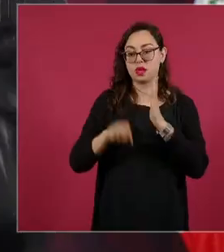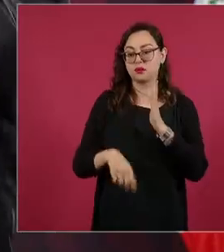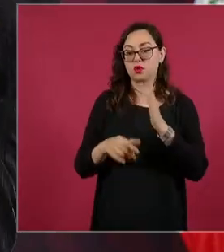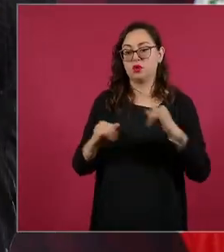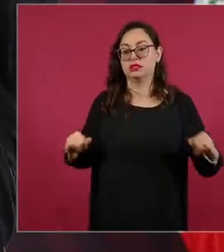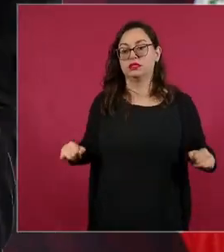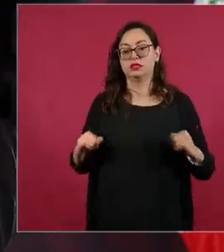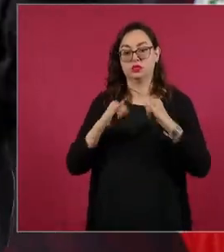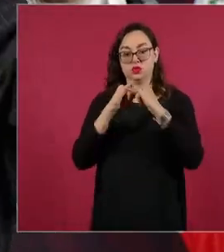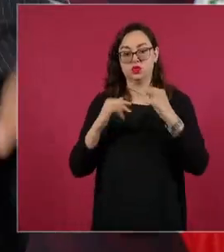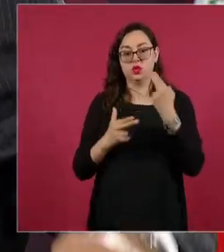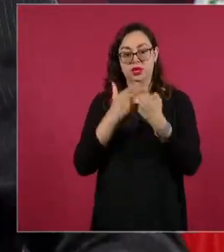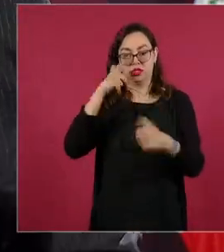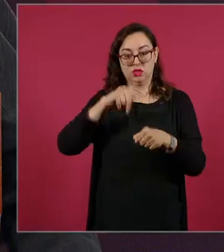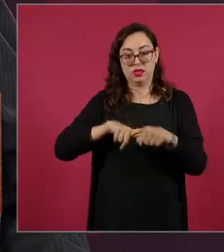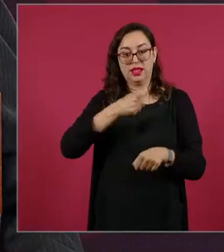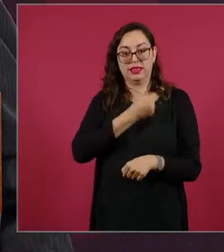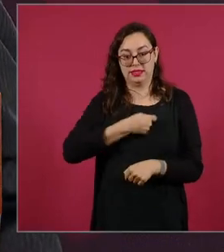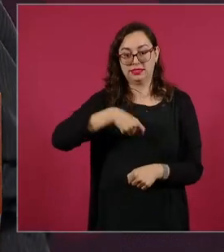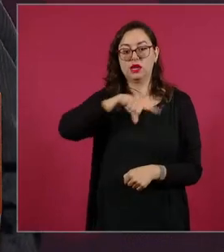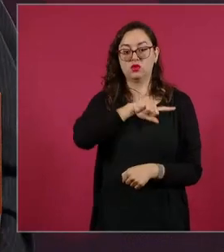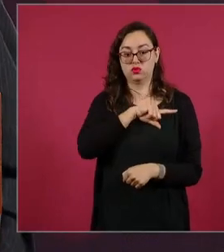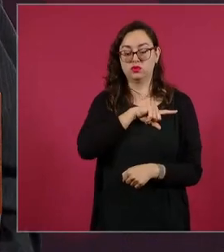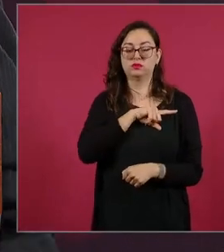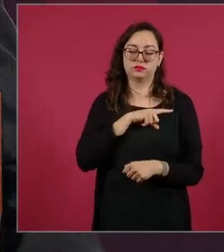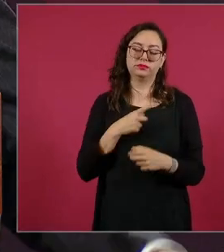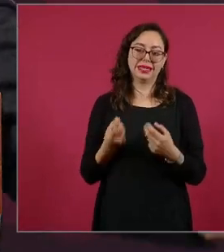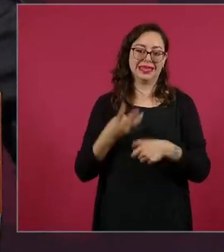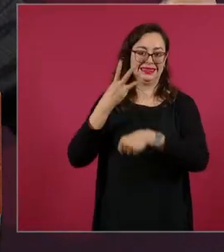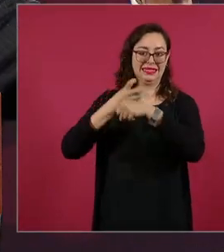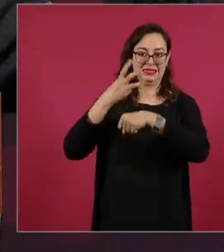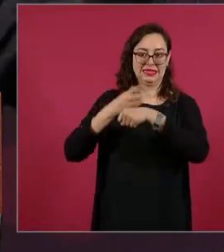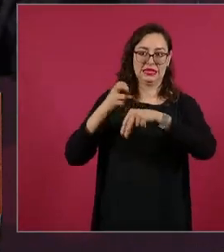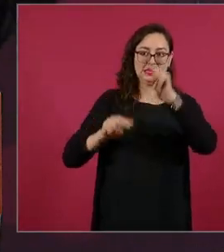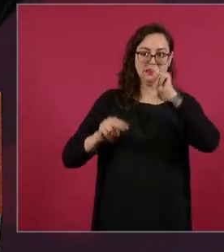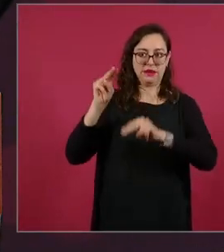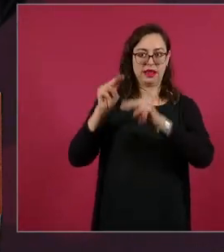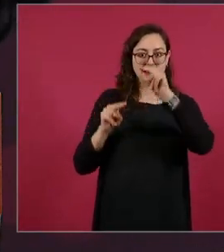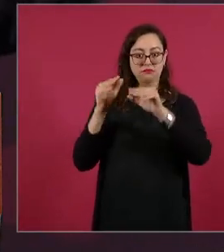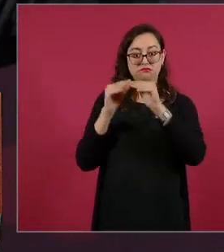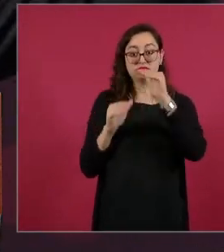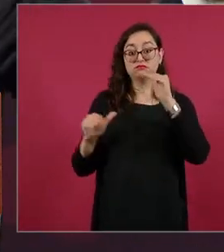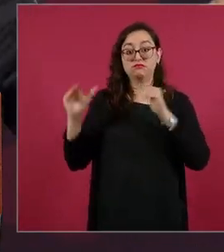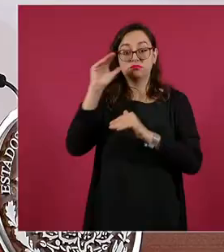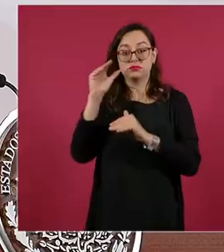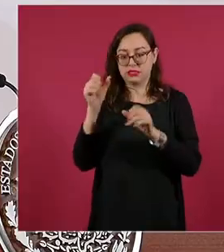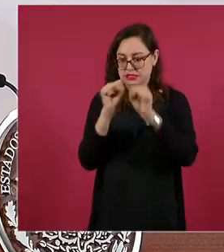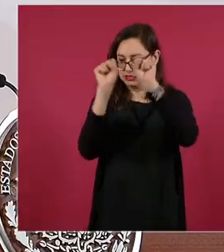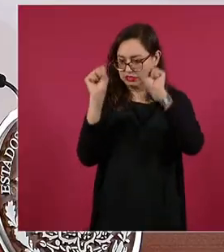ya van a pertenecer ya pertenece a este sistema todo gratuito